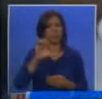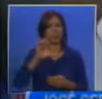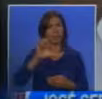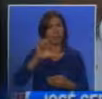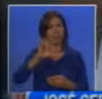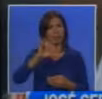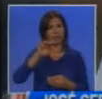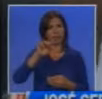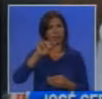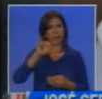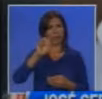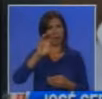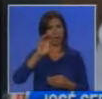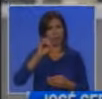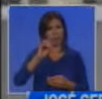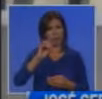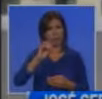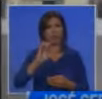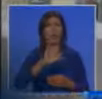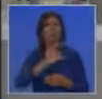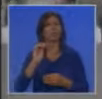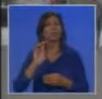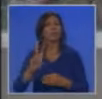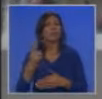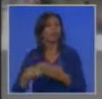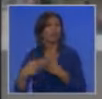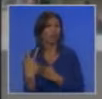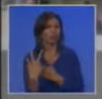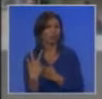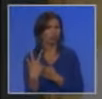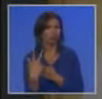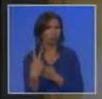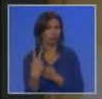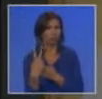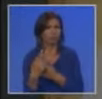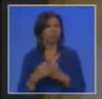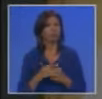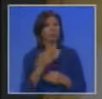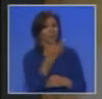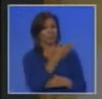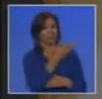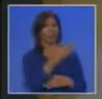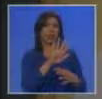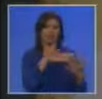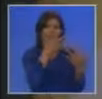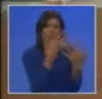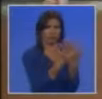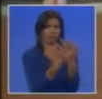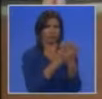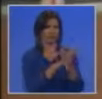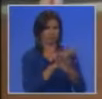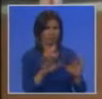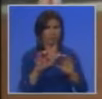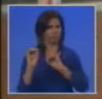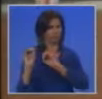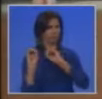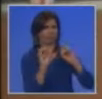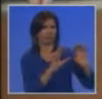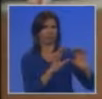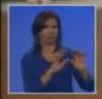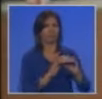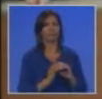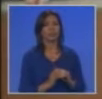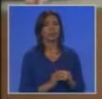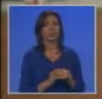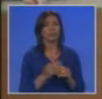Cañarte y sus dos hijos. Clímaco Cañarte guarda prisión en el centro de reclusión El Rodeo. Su